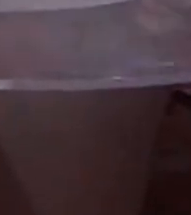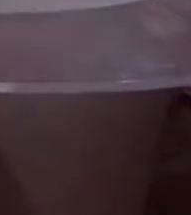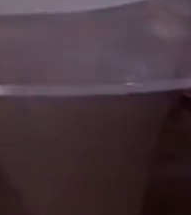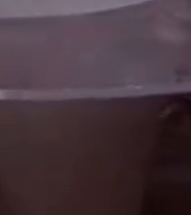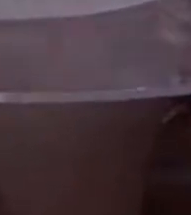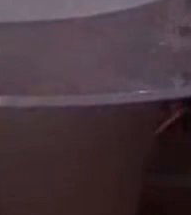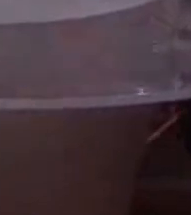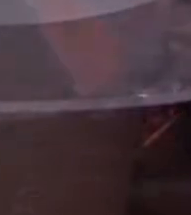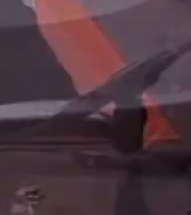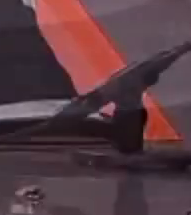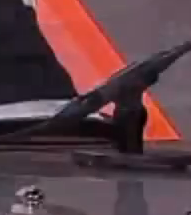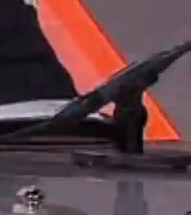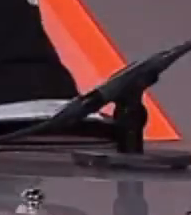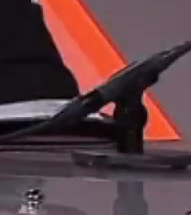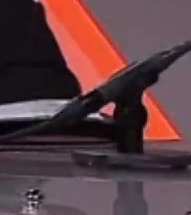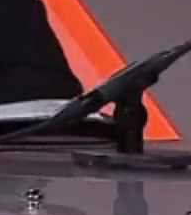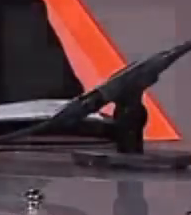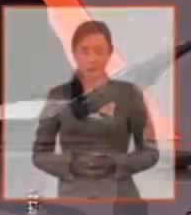más